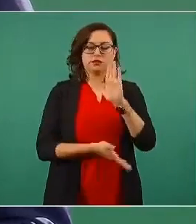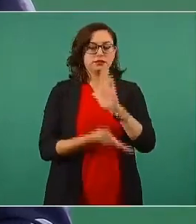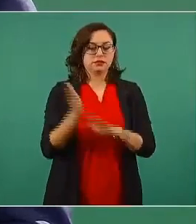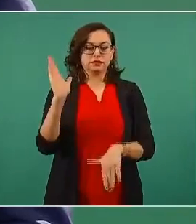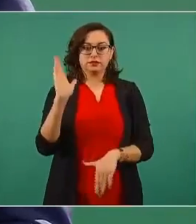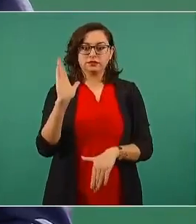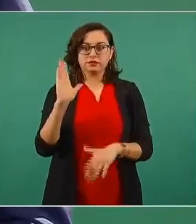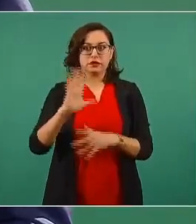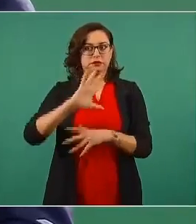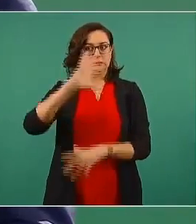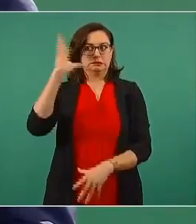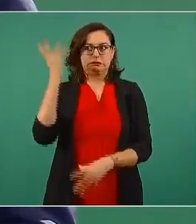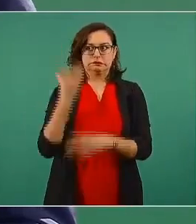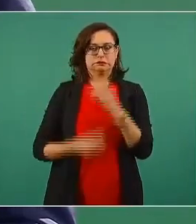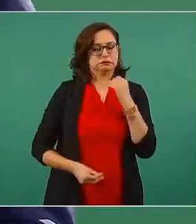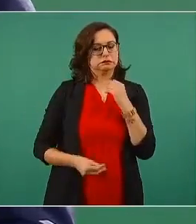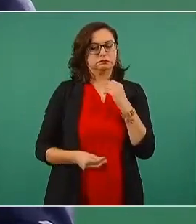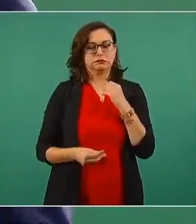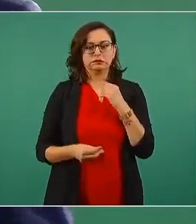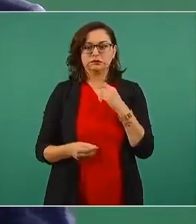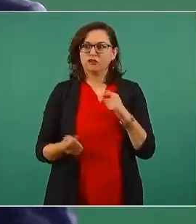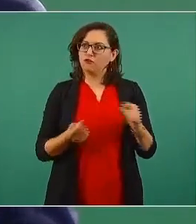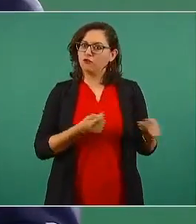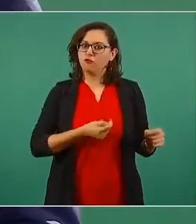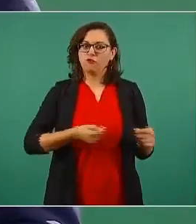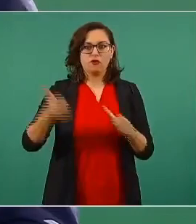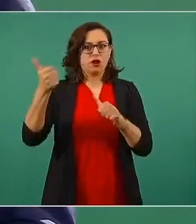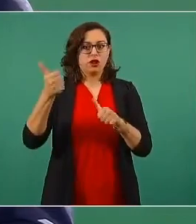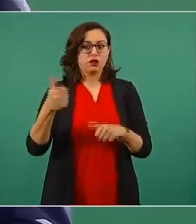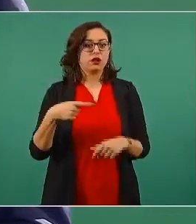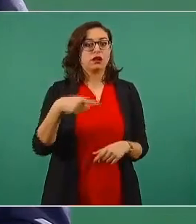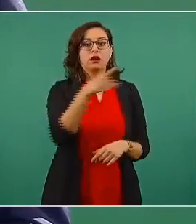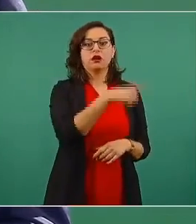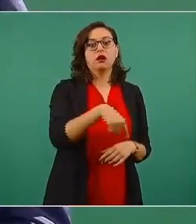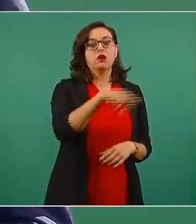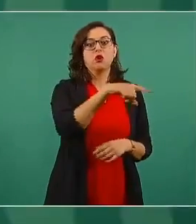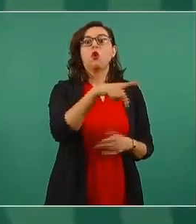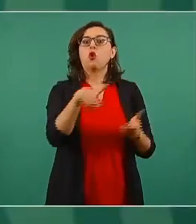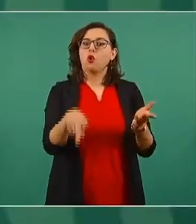después a gran vergüenza, y lo van a buscar.